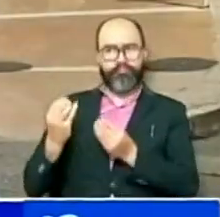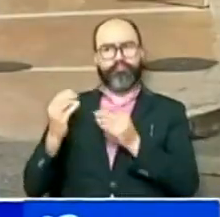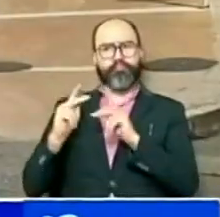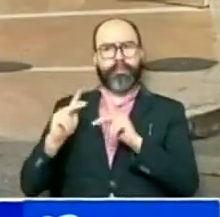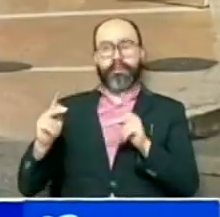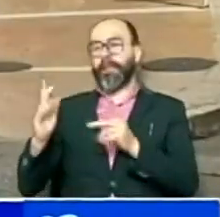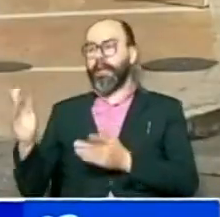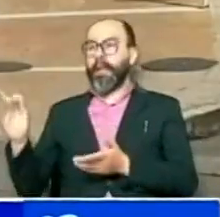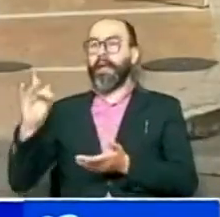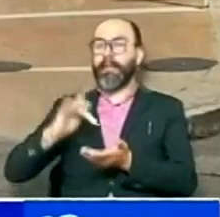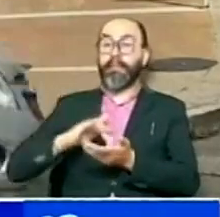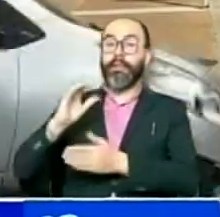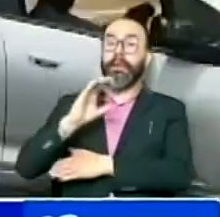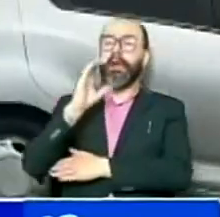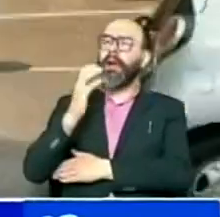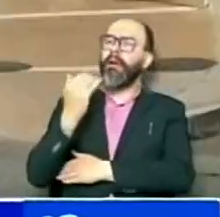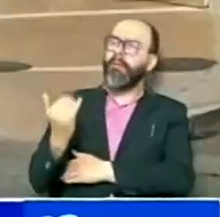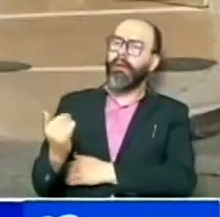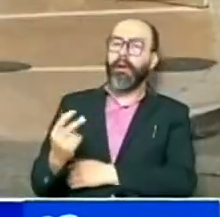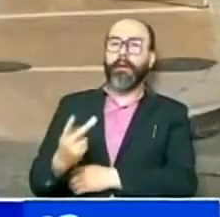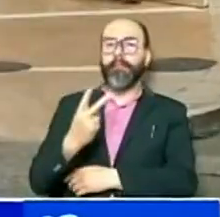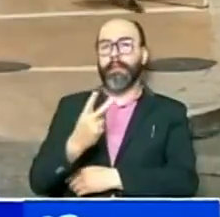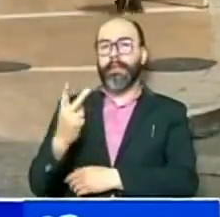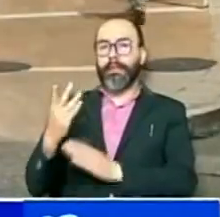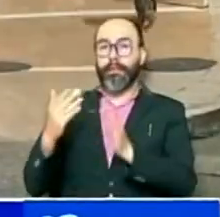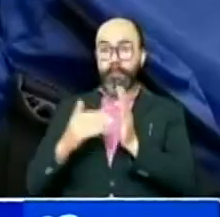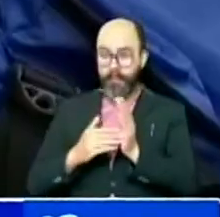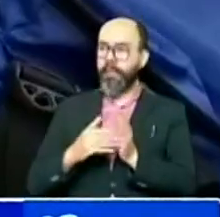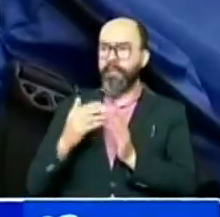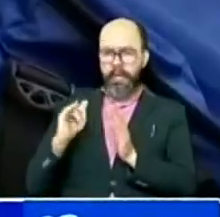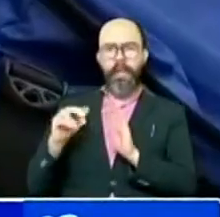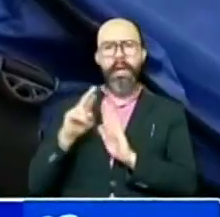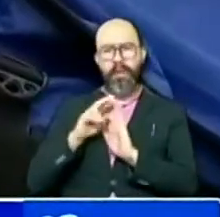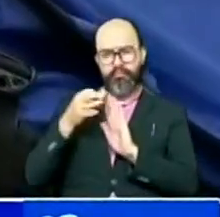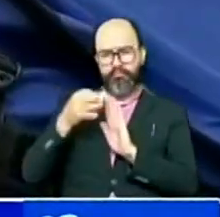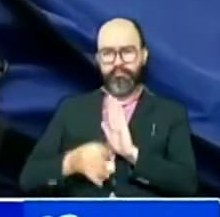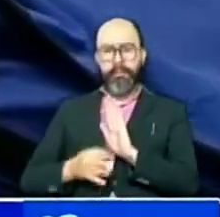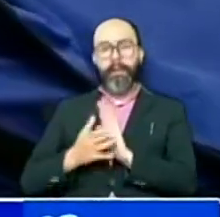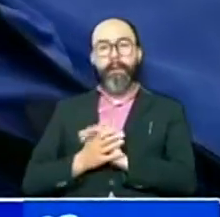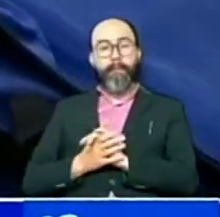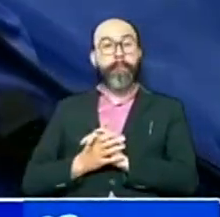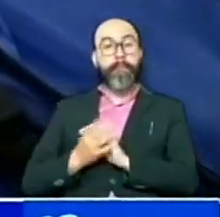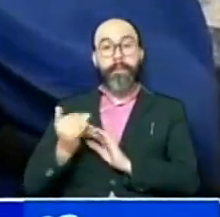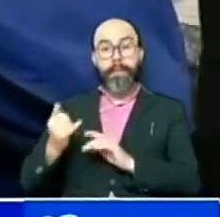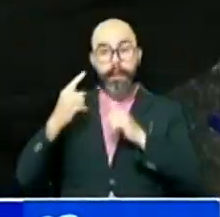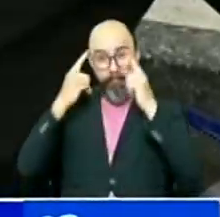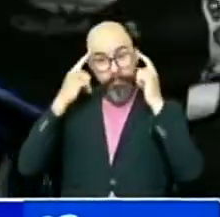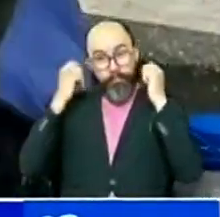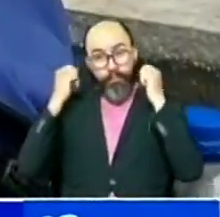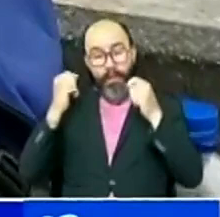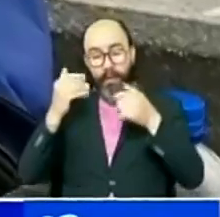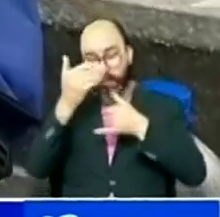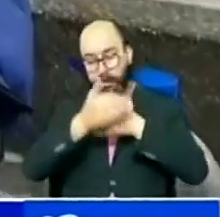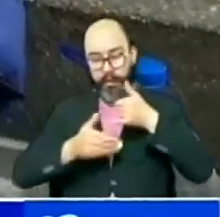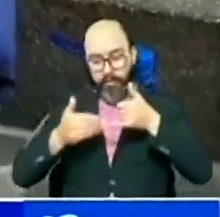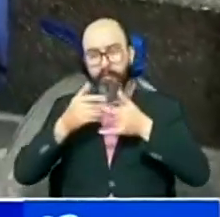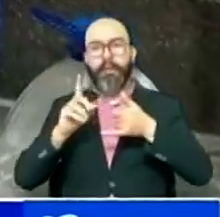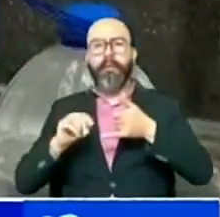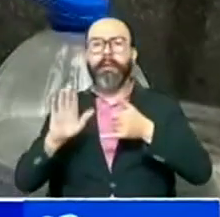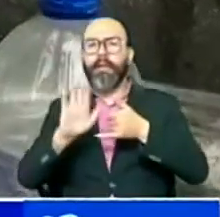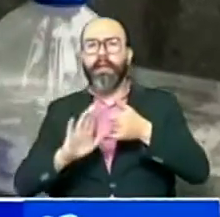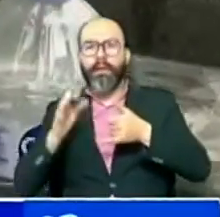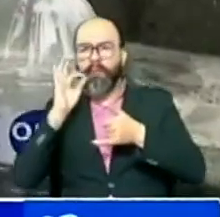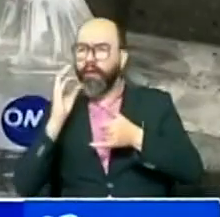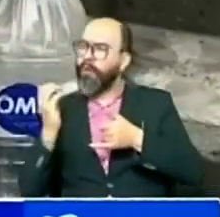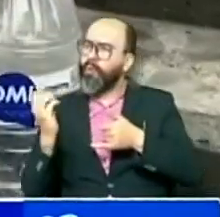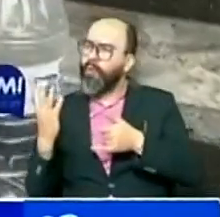zona del país, de las cuales 22.000 han sido regularizadas. Un aspecto preocupante en el país y el eje cafetero es la movilidad humana y